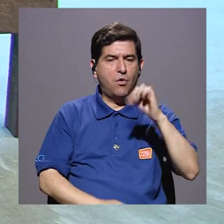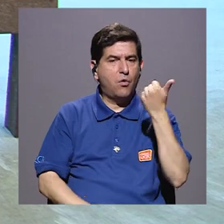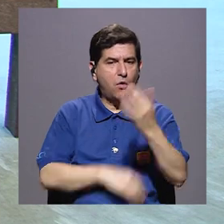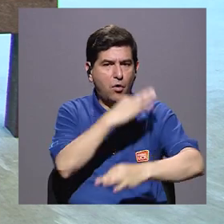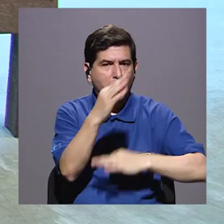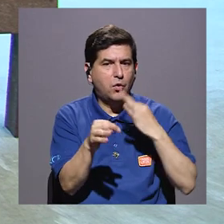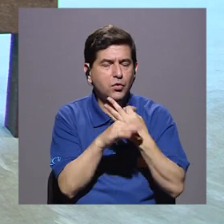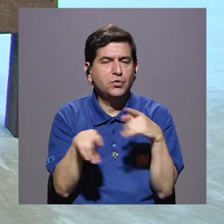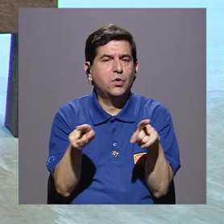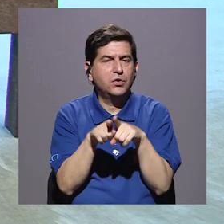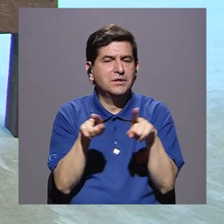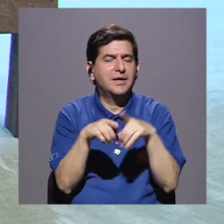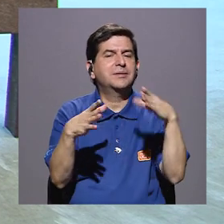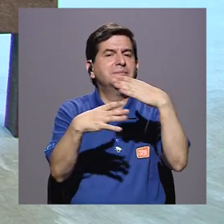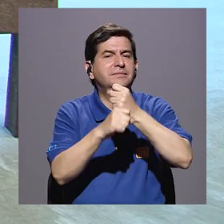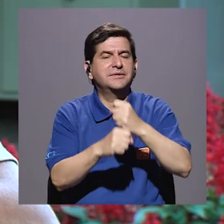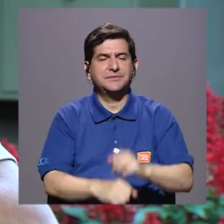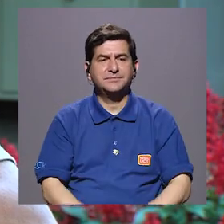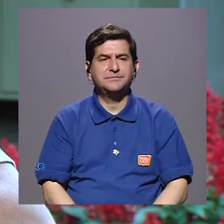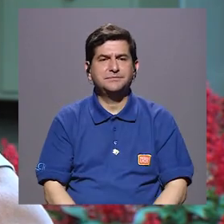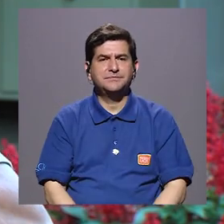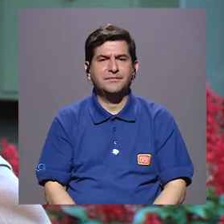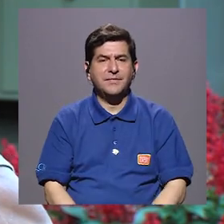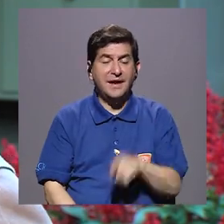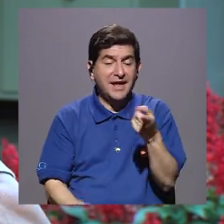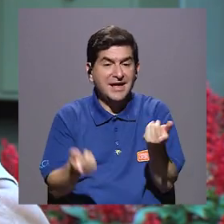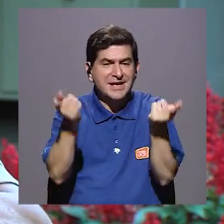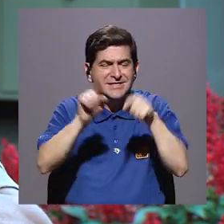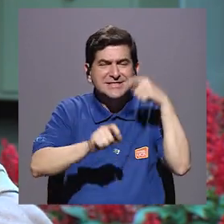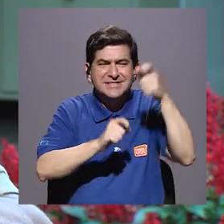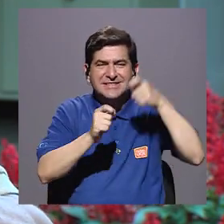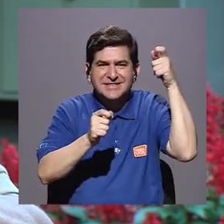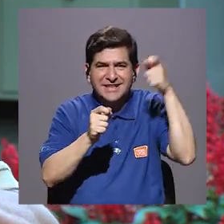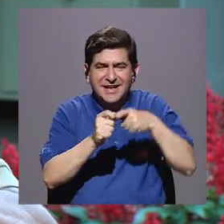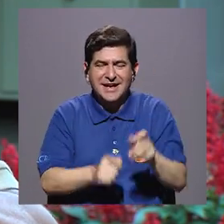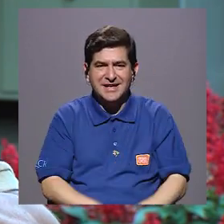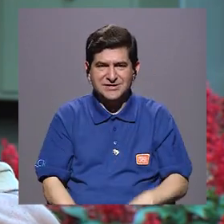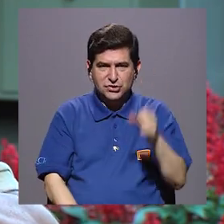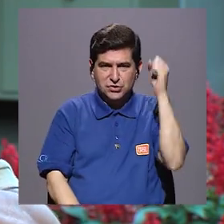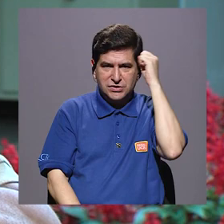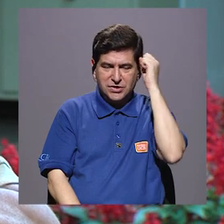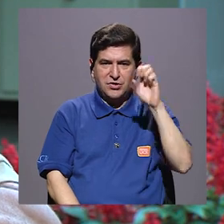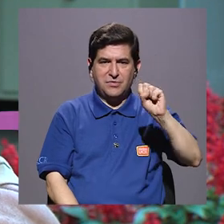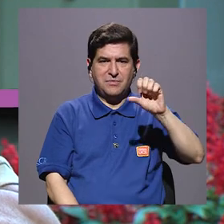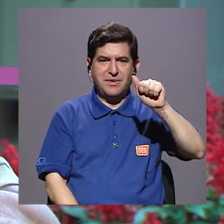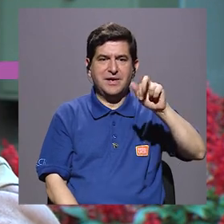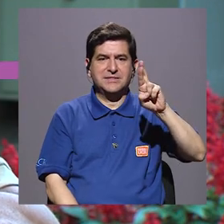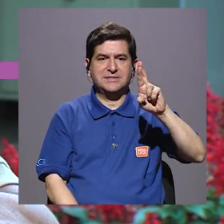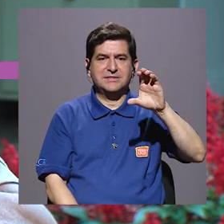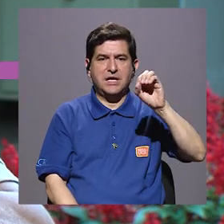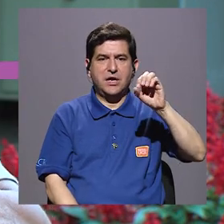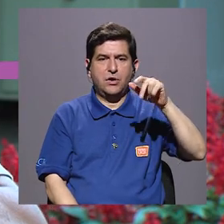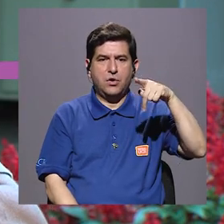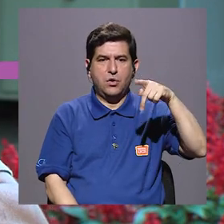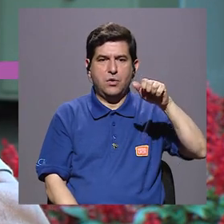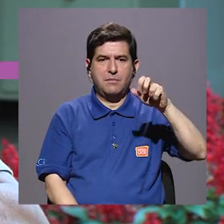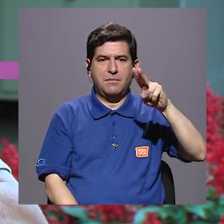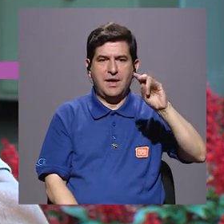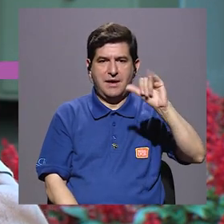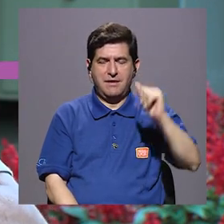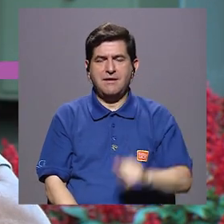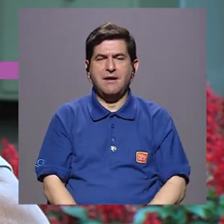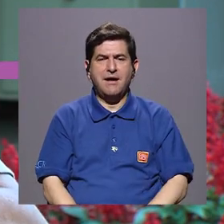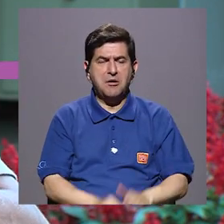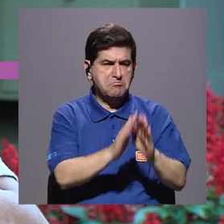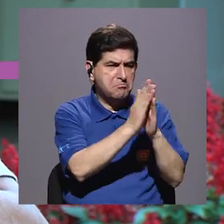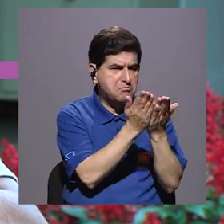tipo de ejercicios que se puedan realizar? Correcto, para este caso específicamente, el síndrome de sarcopenia como tal, la